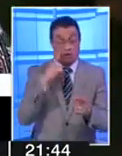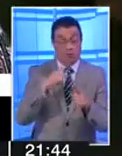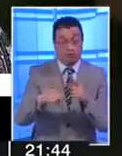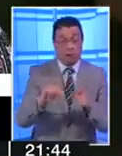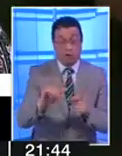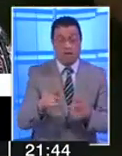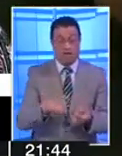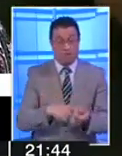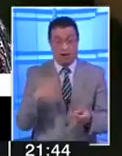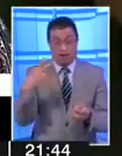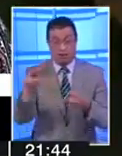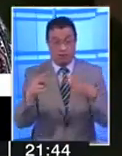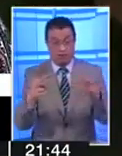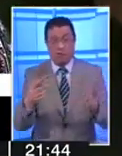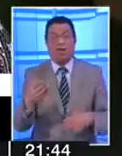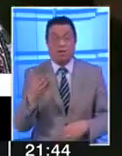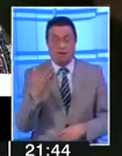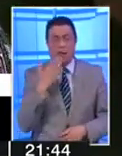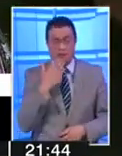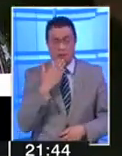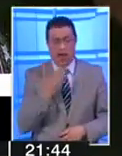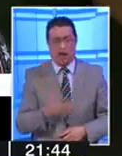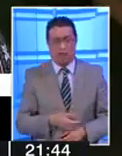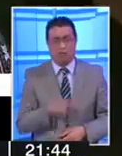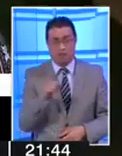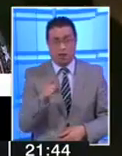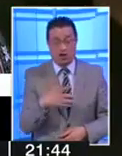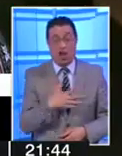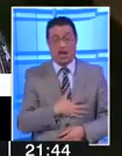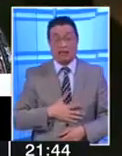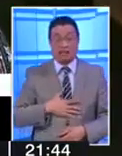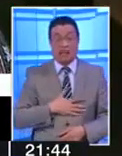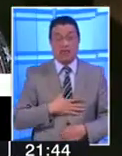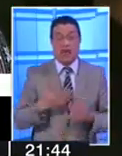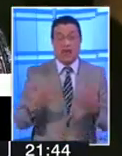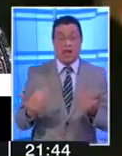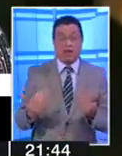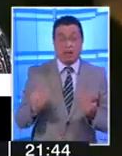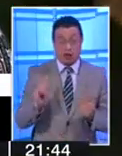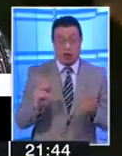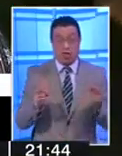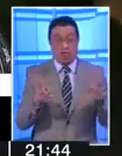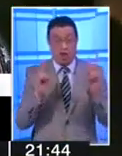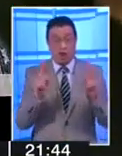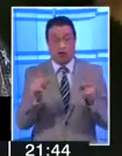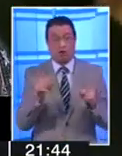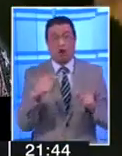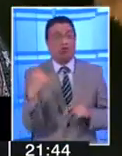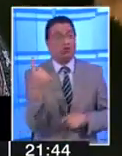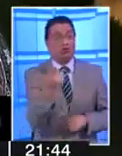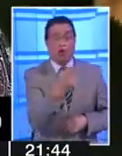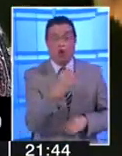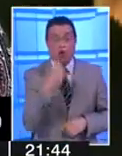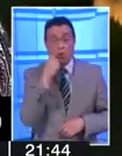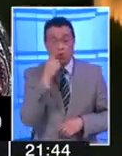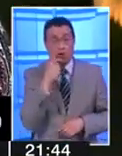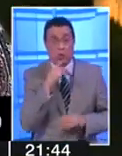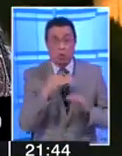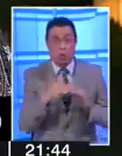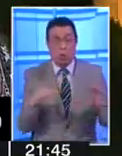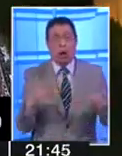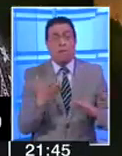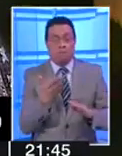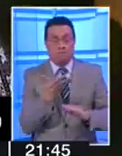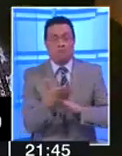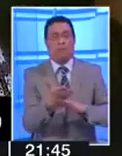sus propias familias. Y ellos sienten la necesidad y están en su derecho, como todo ser humano, de